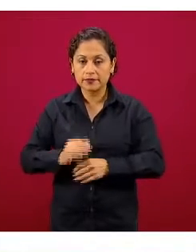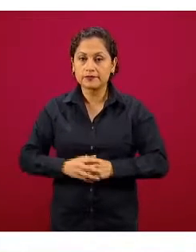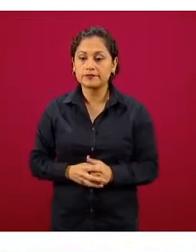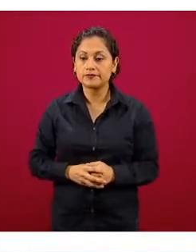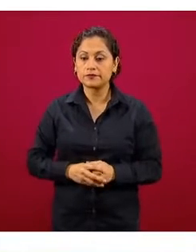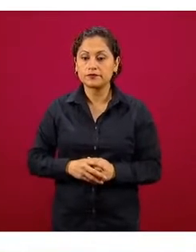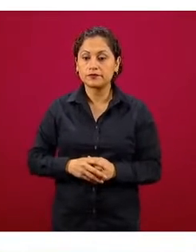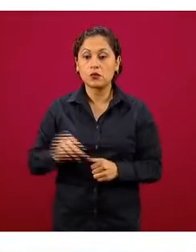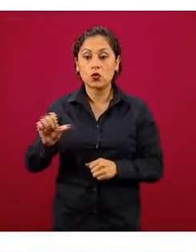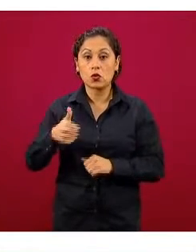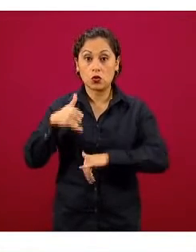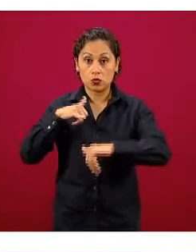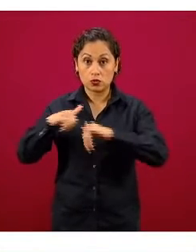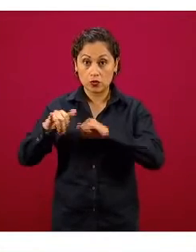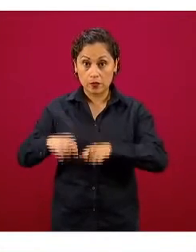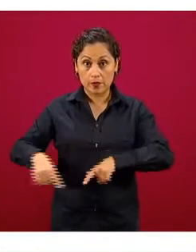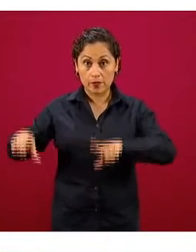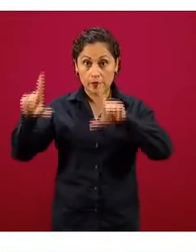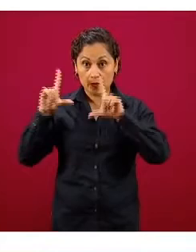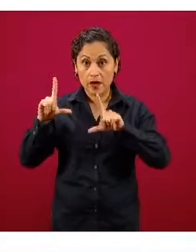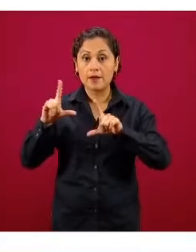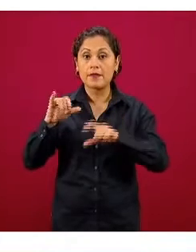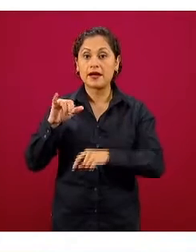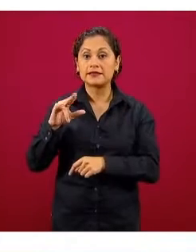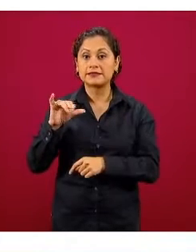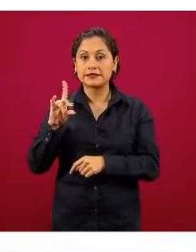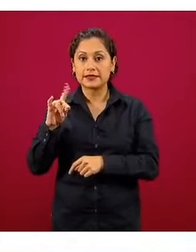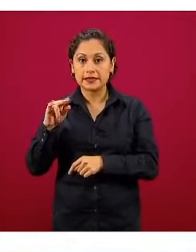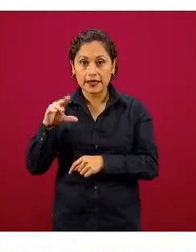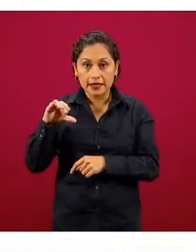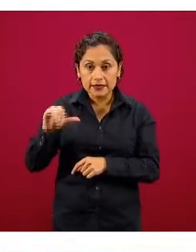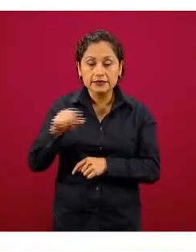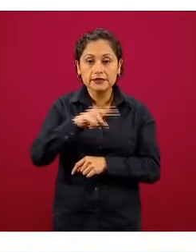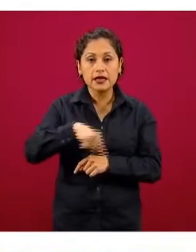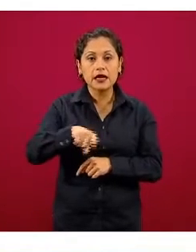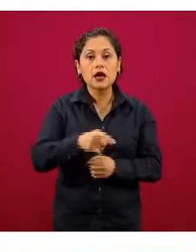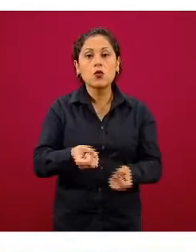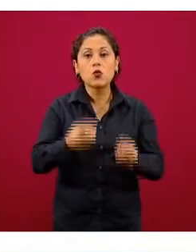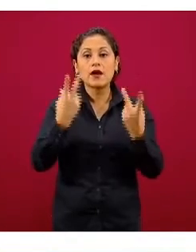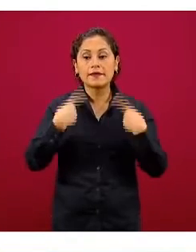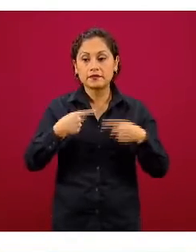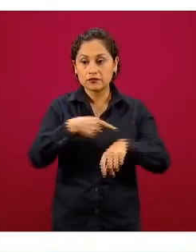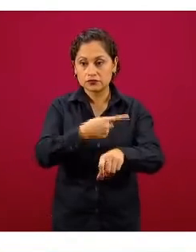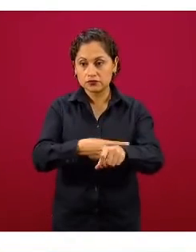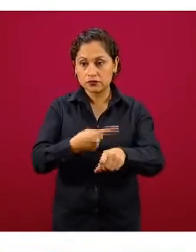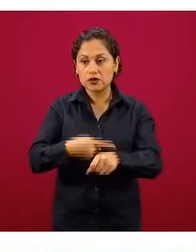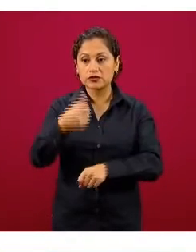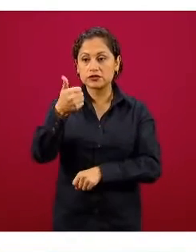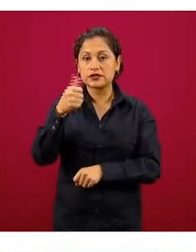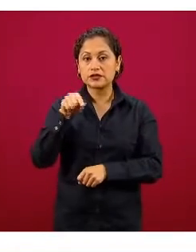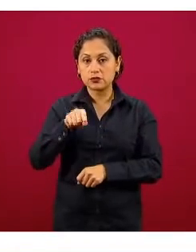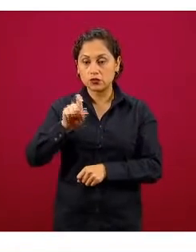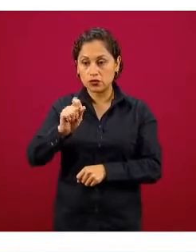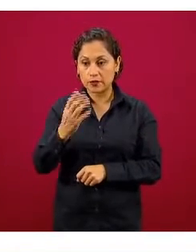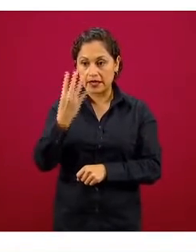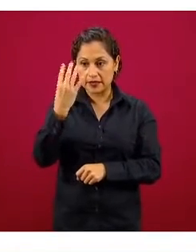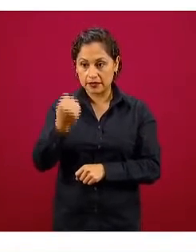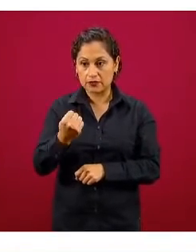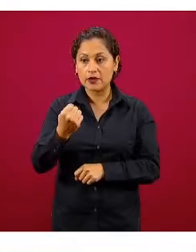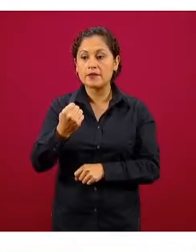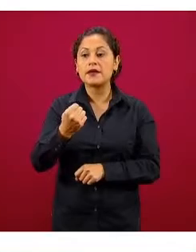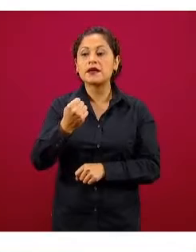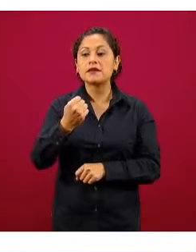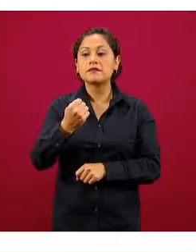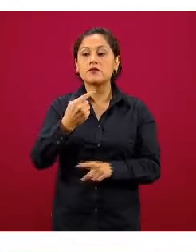el mapa, pero ahora por tasa de incidencia acumulada por 100.000 casos, 6.29 es la tasa a nivel nacional para los